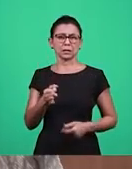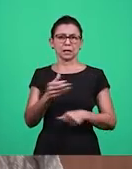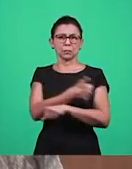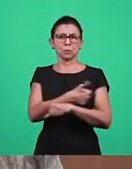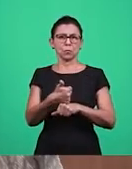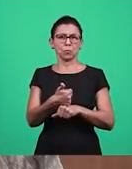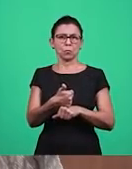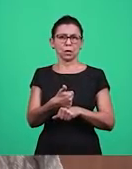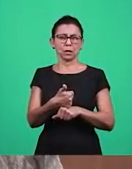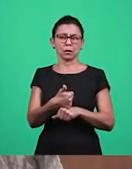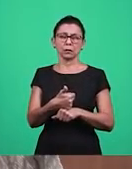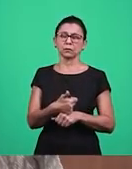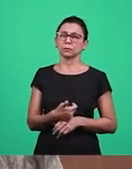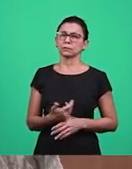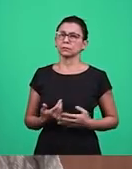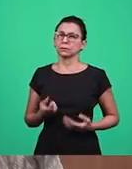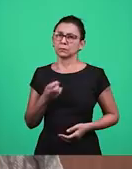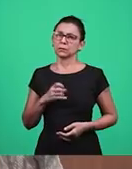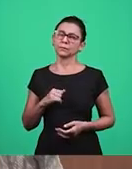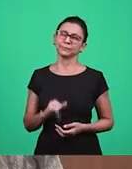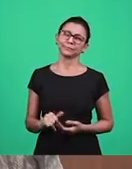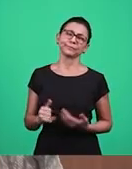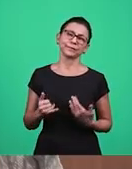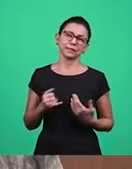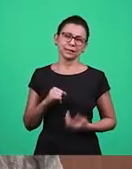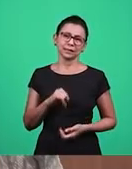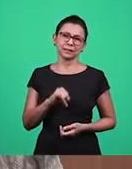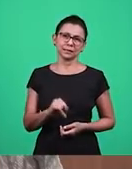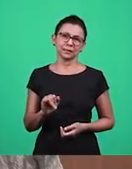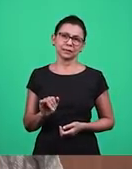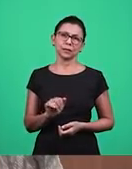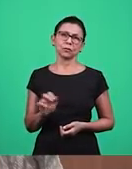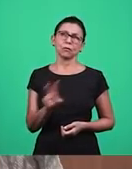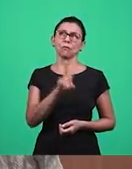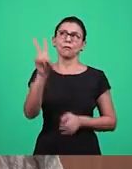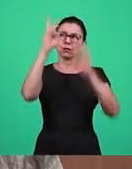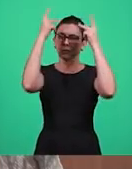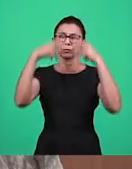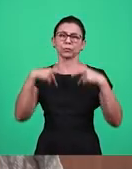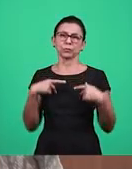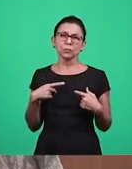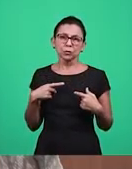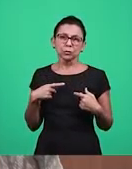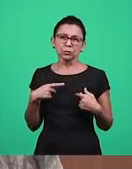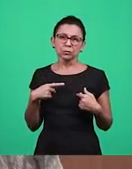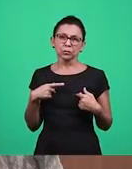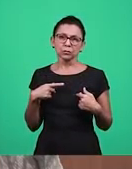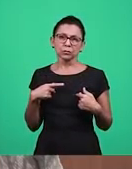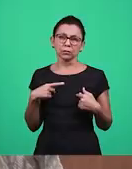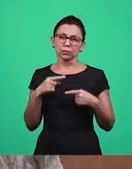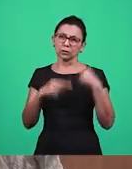aquello que es cierto. ¿Cómo los valores del hombre, si tuvieran como algo que ver con el proyecto